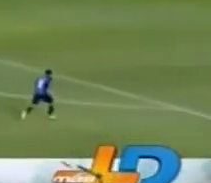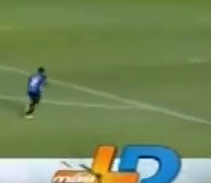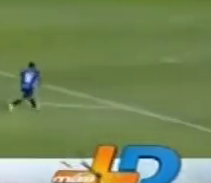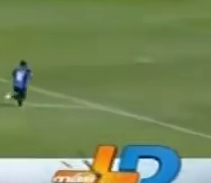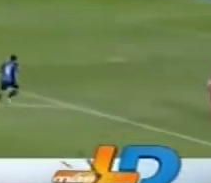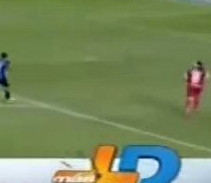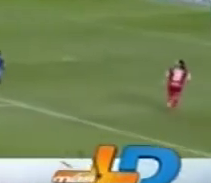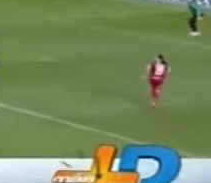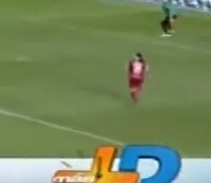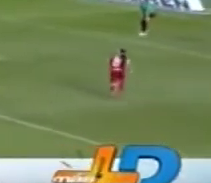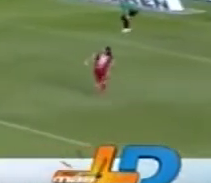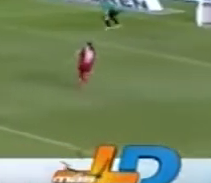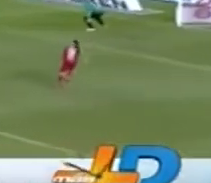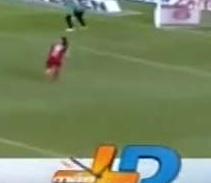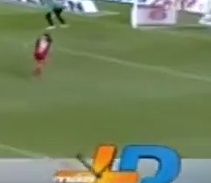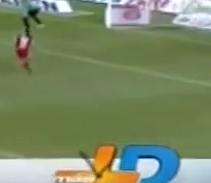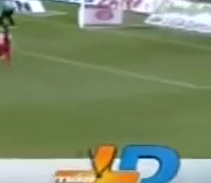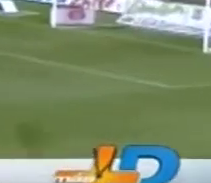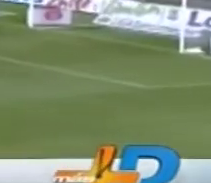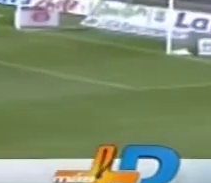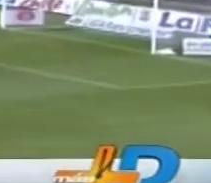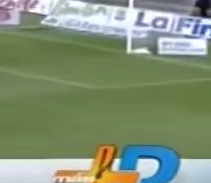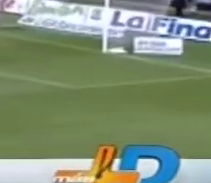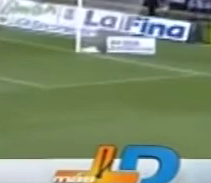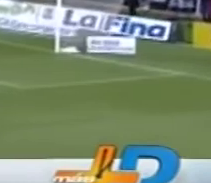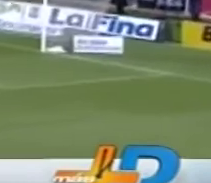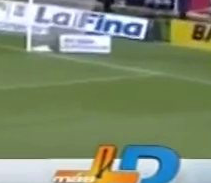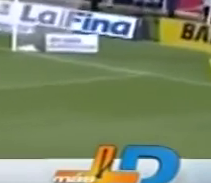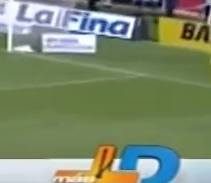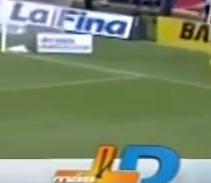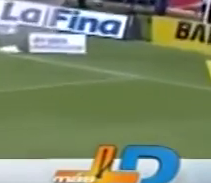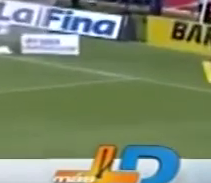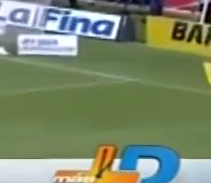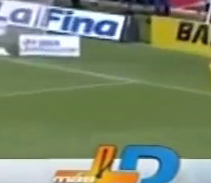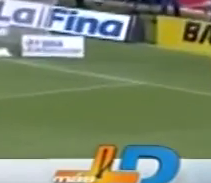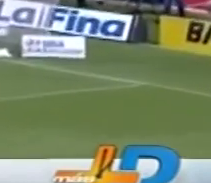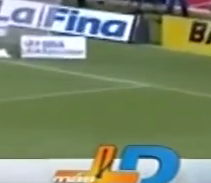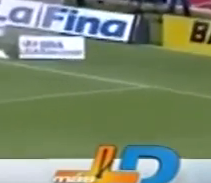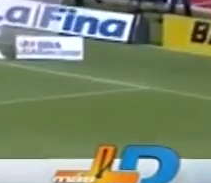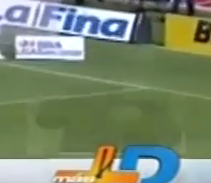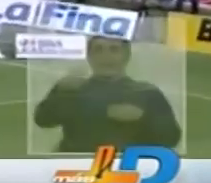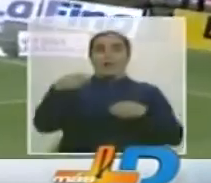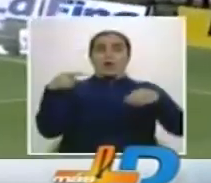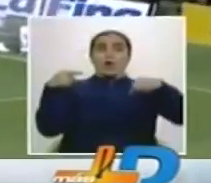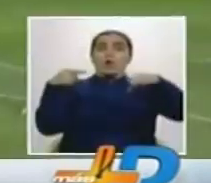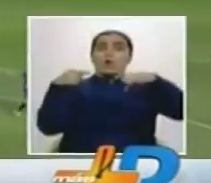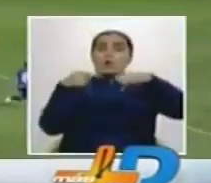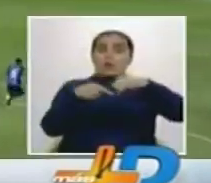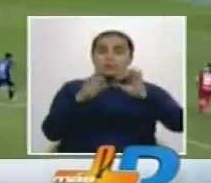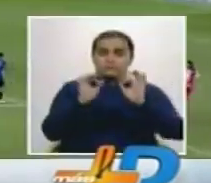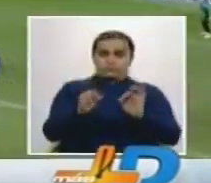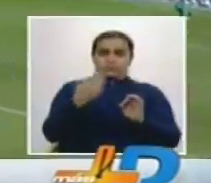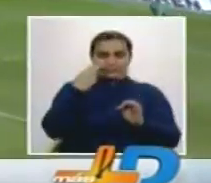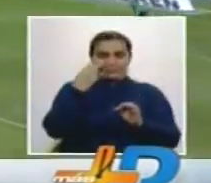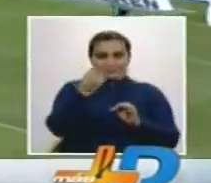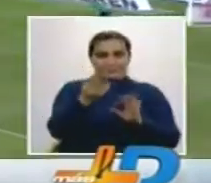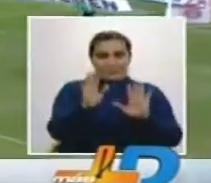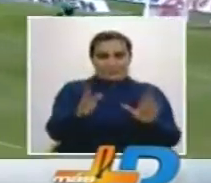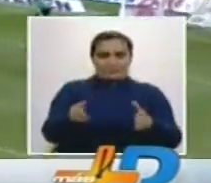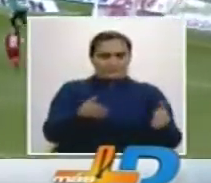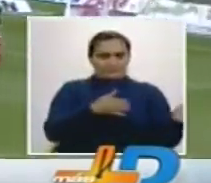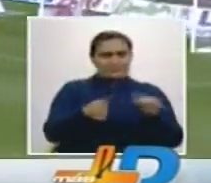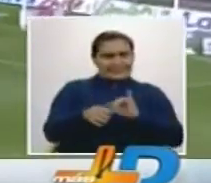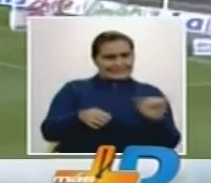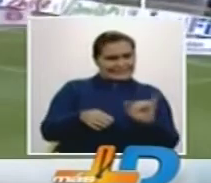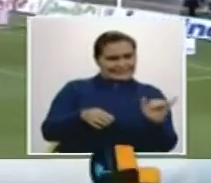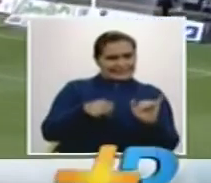Dairo Moreno anotó en la derrota de su equipo los Cholos 2-1 con el Querétaro. El gol del colombiano nace en una jugada colectiva de su equipo por la banda izquierda